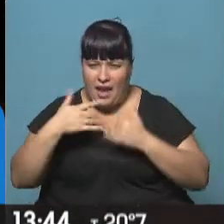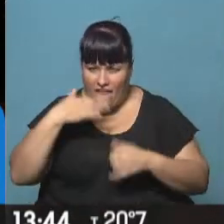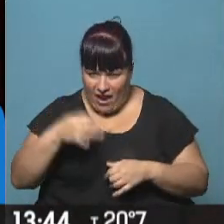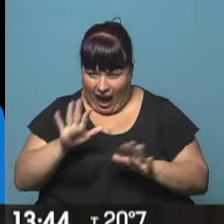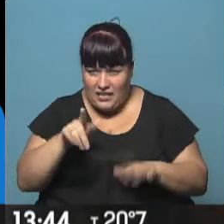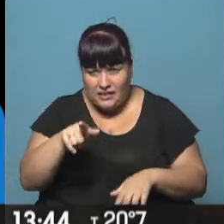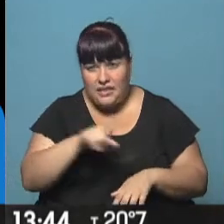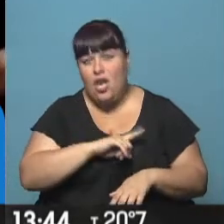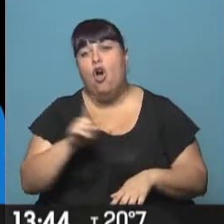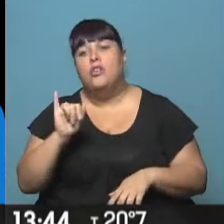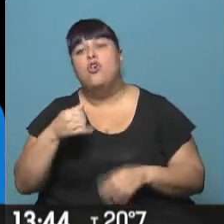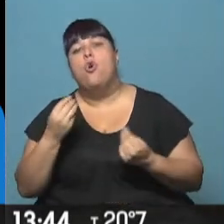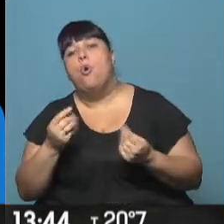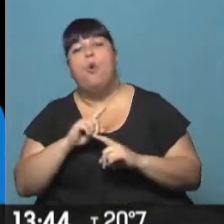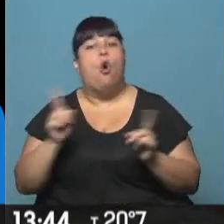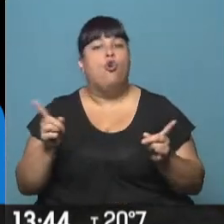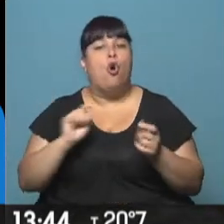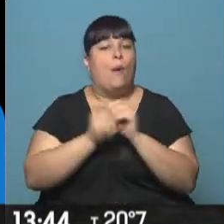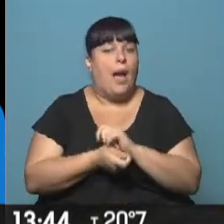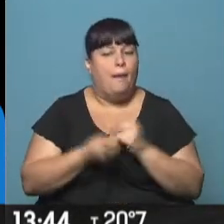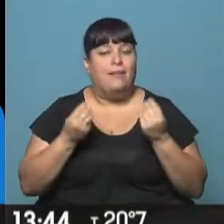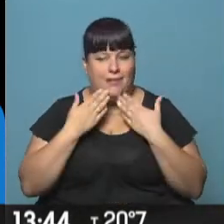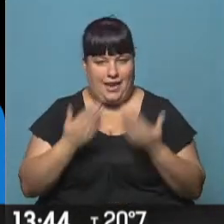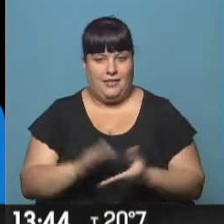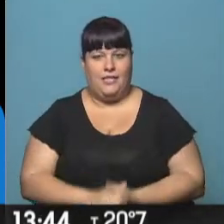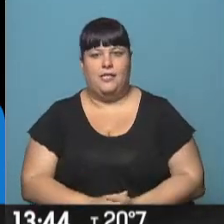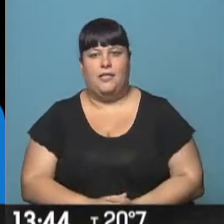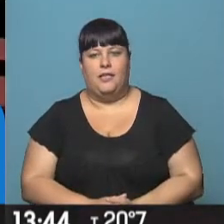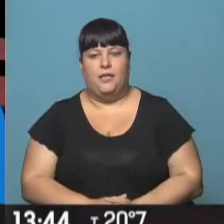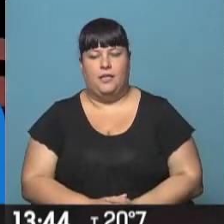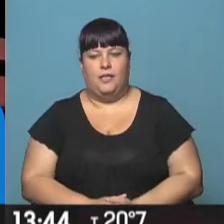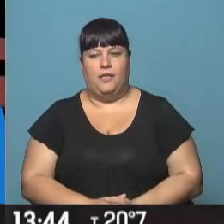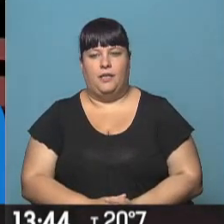va a ocurrir, si es así o si eso se va a modificar. Gracias.